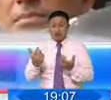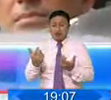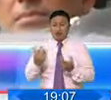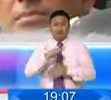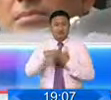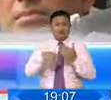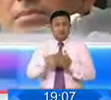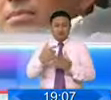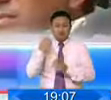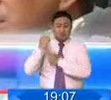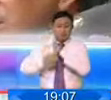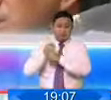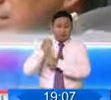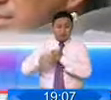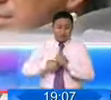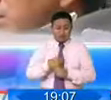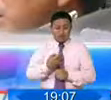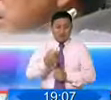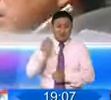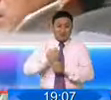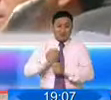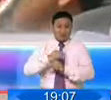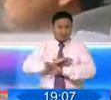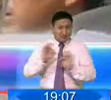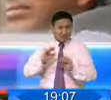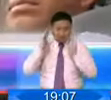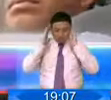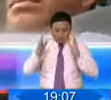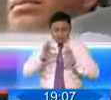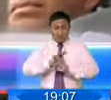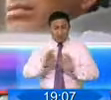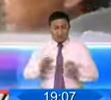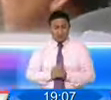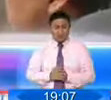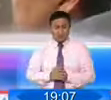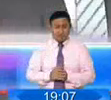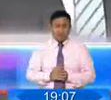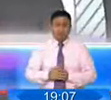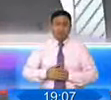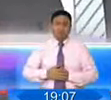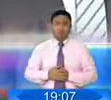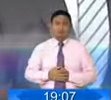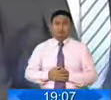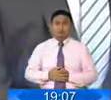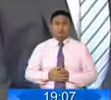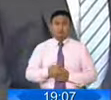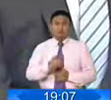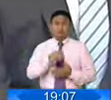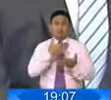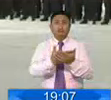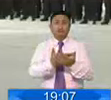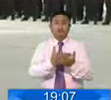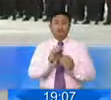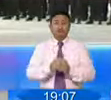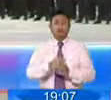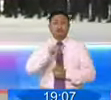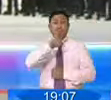de los años en muchos gobiernos. No podríamos decir en particular que ha habido abandono de la frontera. Asistió a la incorporación